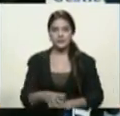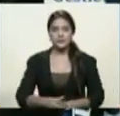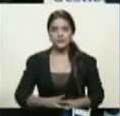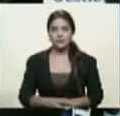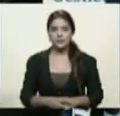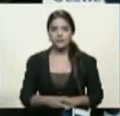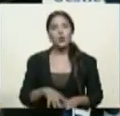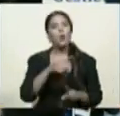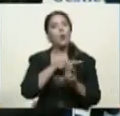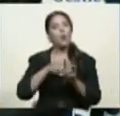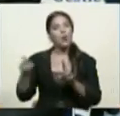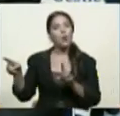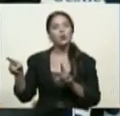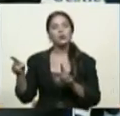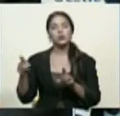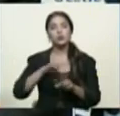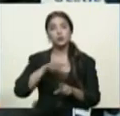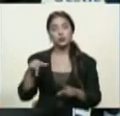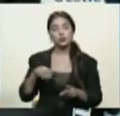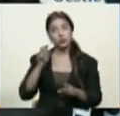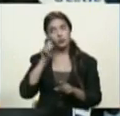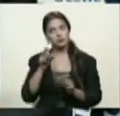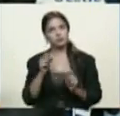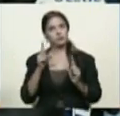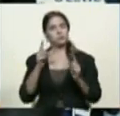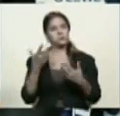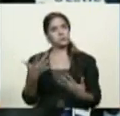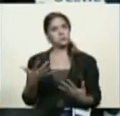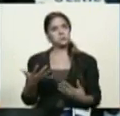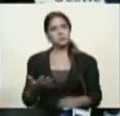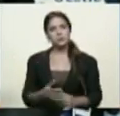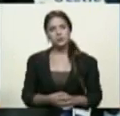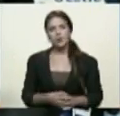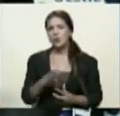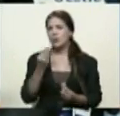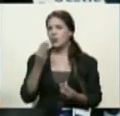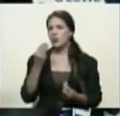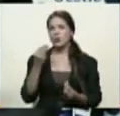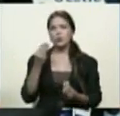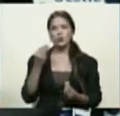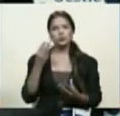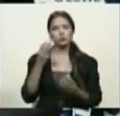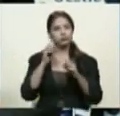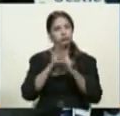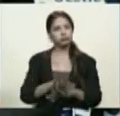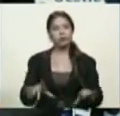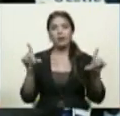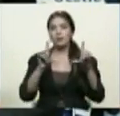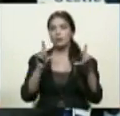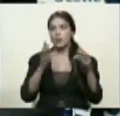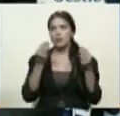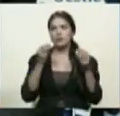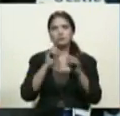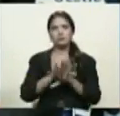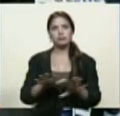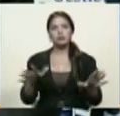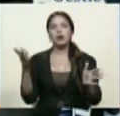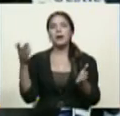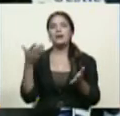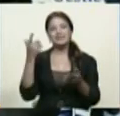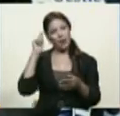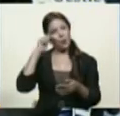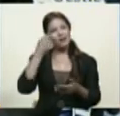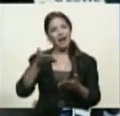otro caso que nos ha llamado mucho la atención y que tuvo mucha sola unidad mediática los llamados papeles de